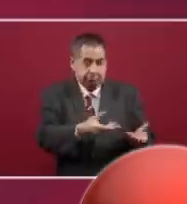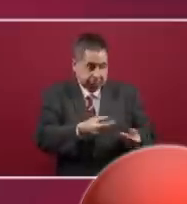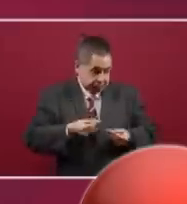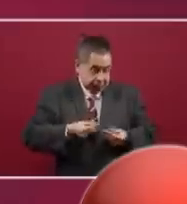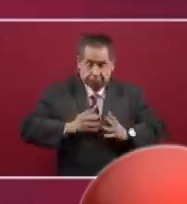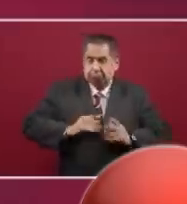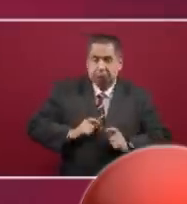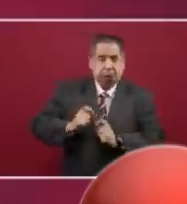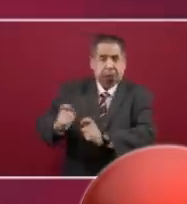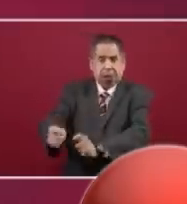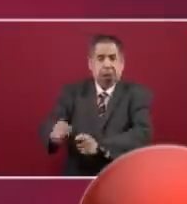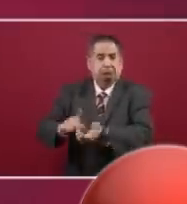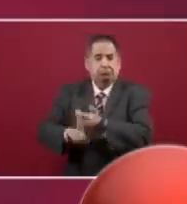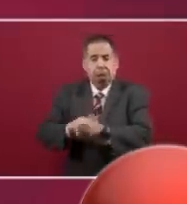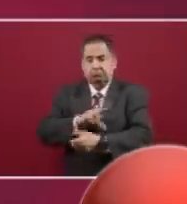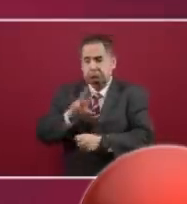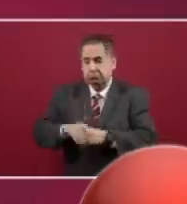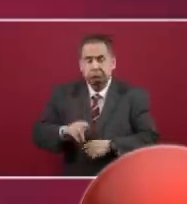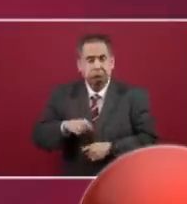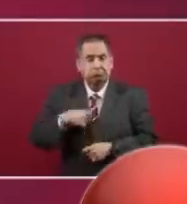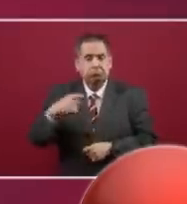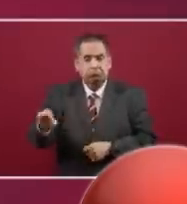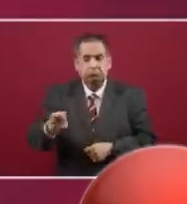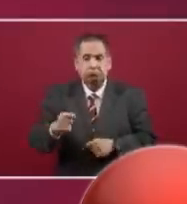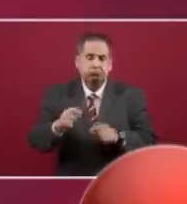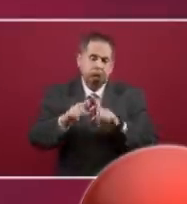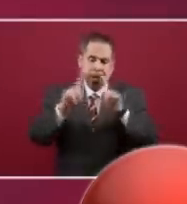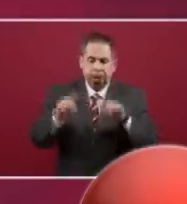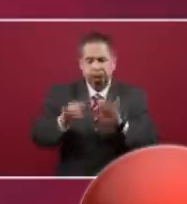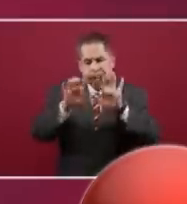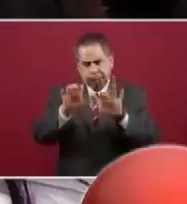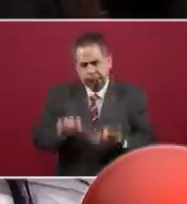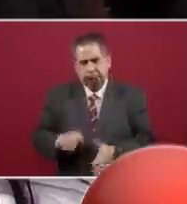envié de regreso un memorando